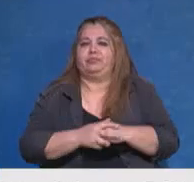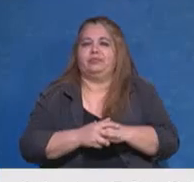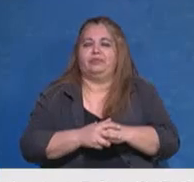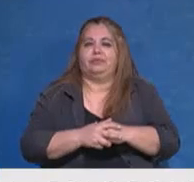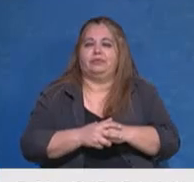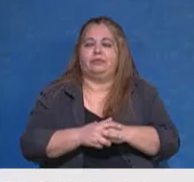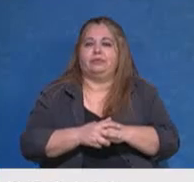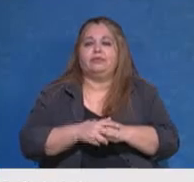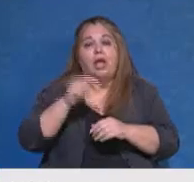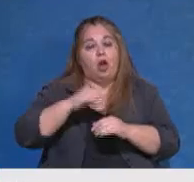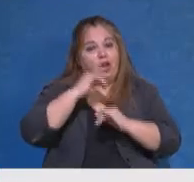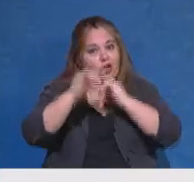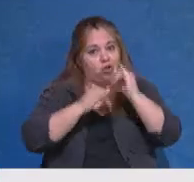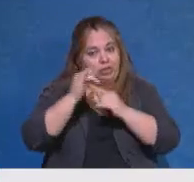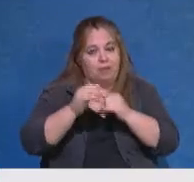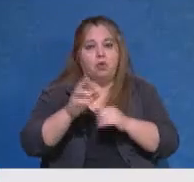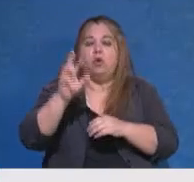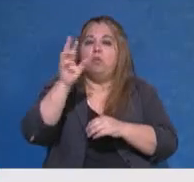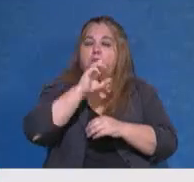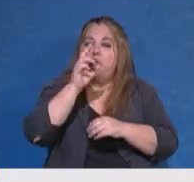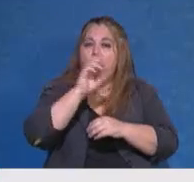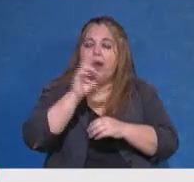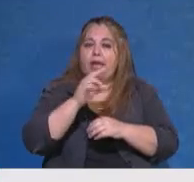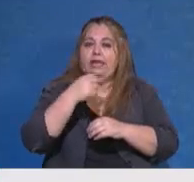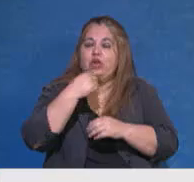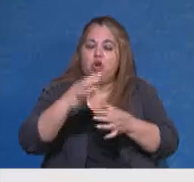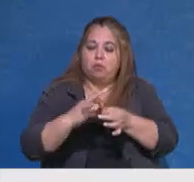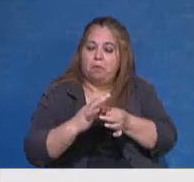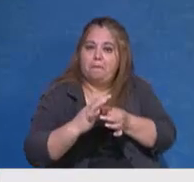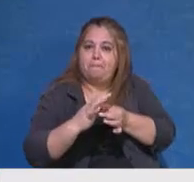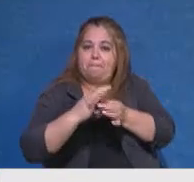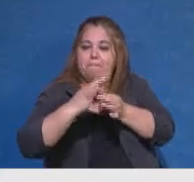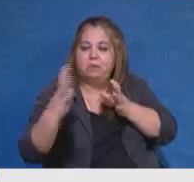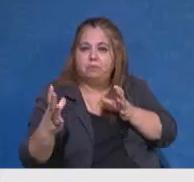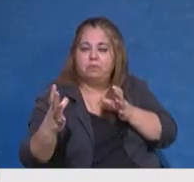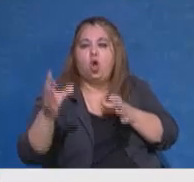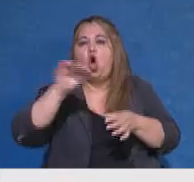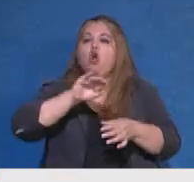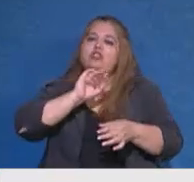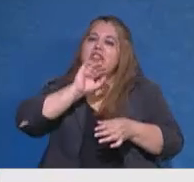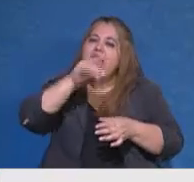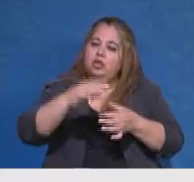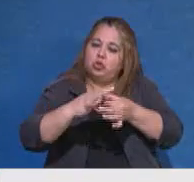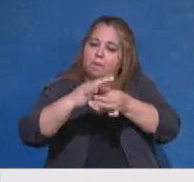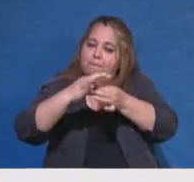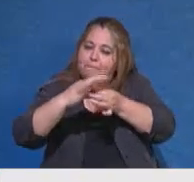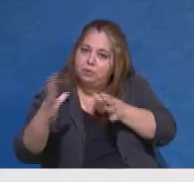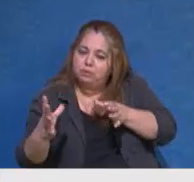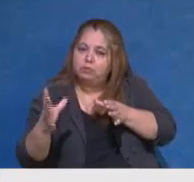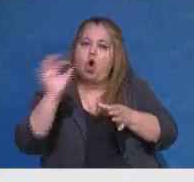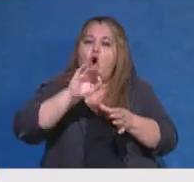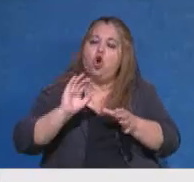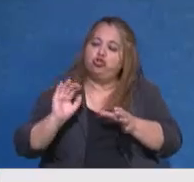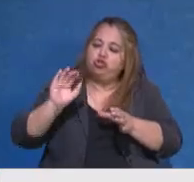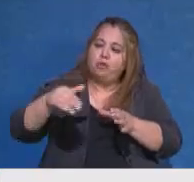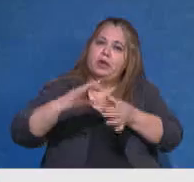Les contamos ahora que mujeres que perdieron el vínculo con sus hijos, con sus nietos o con sobrinos se manifestaron frente a